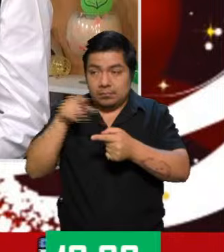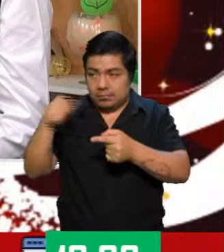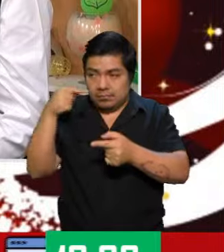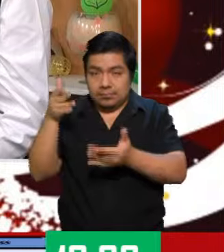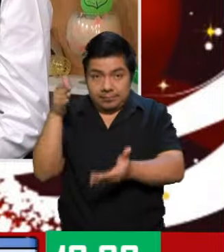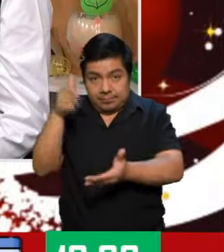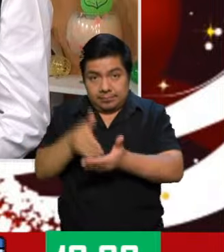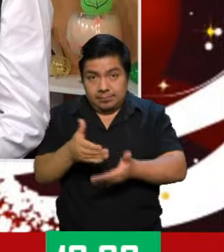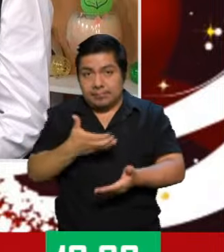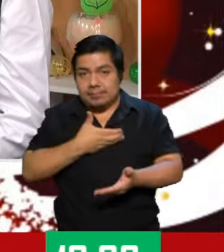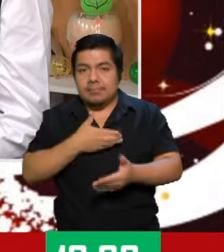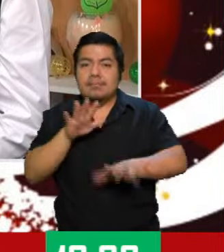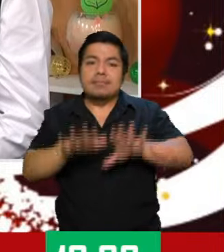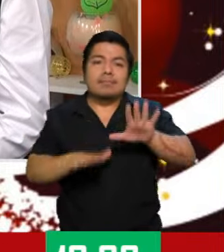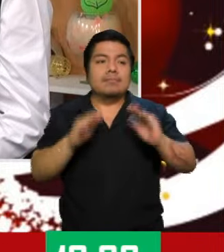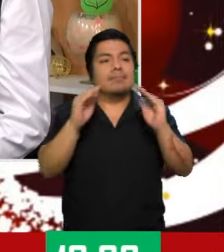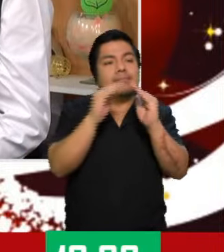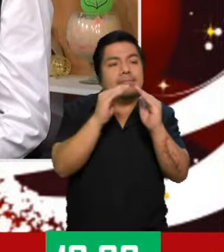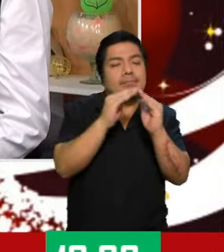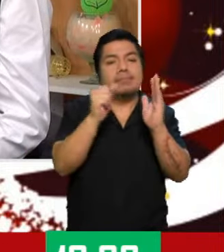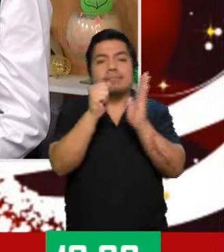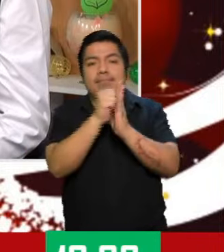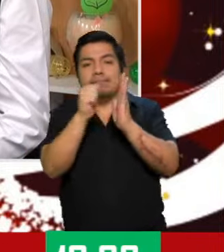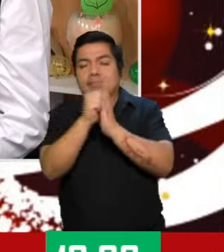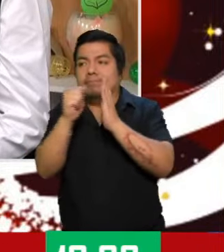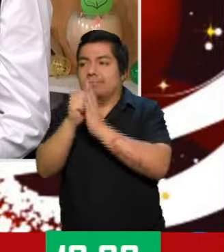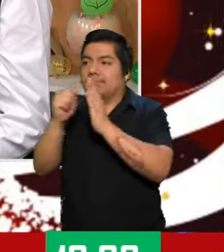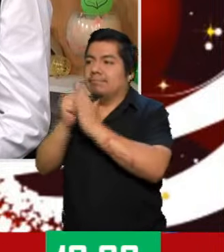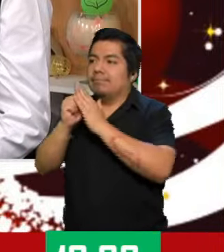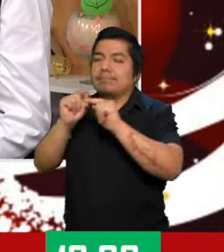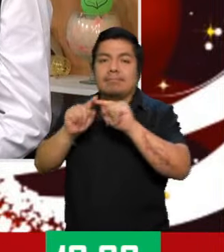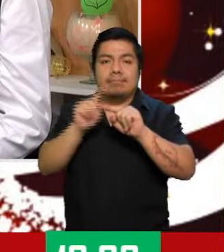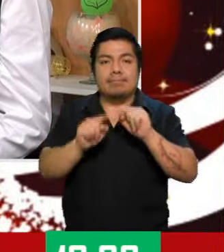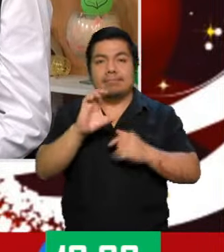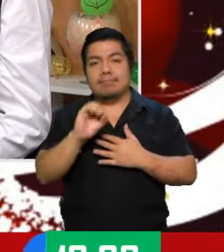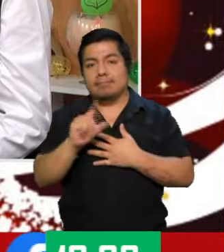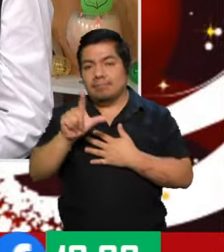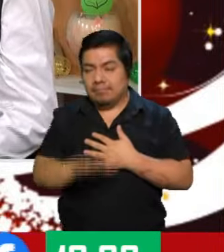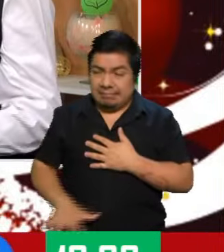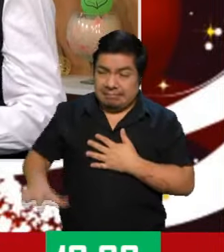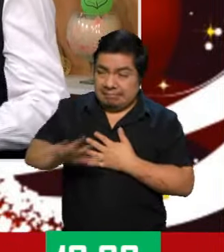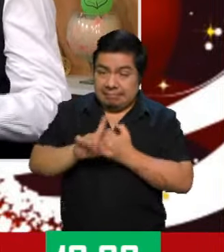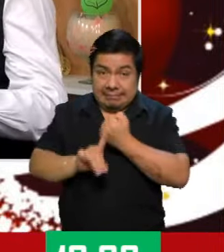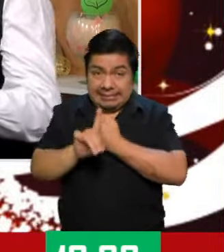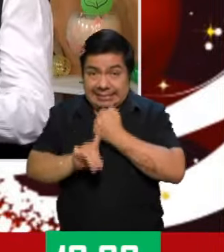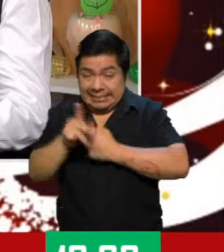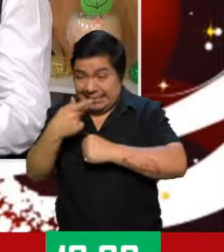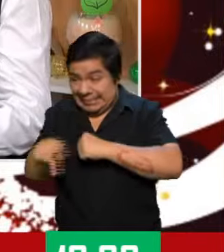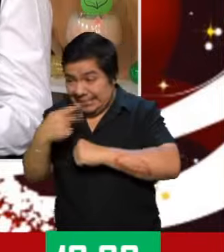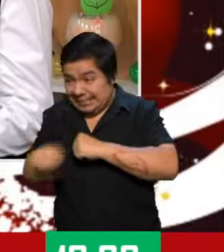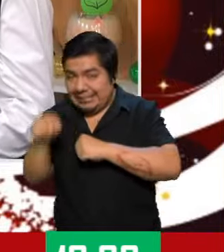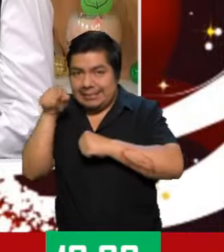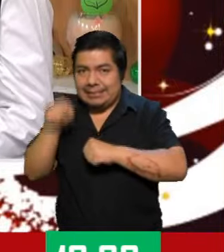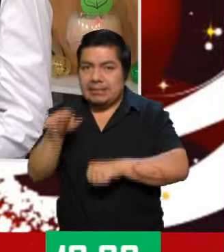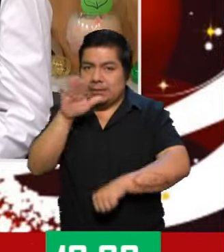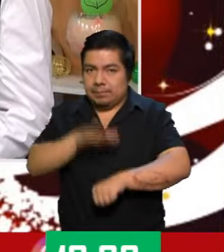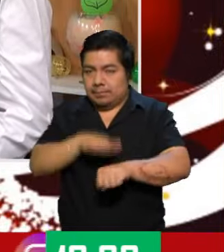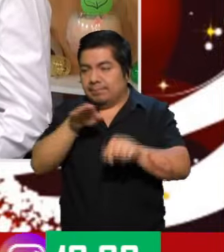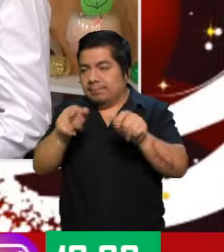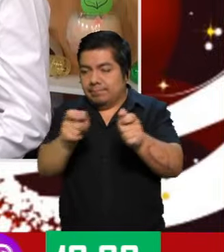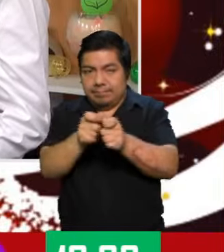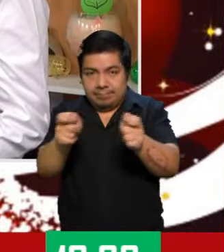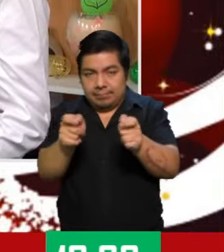ejercicios, ir a tocar casa por casa en las colonias de mayor incidencia delictiva, donde posteriormente se va a desplegar una